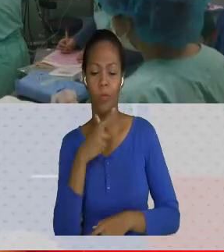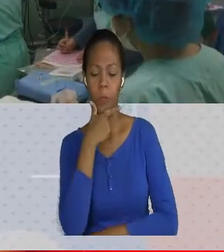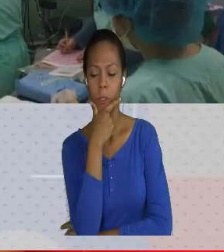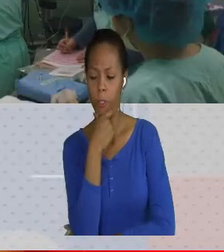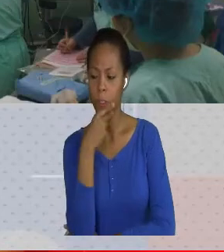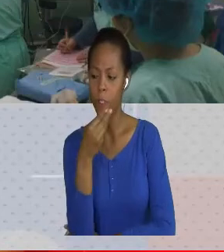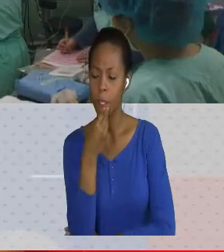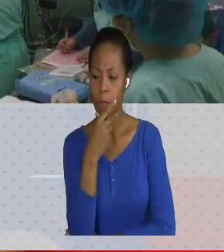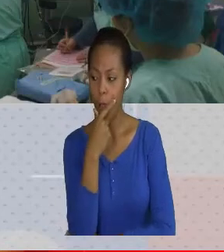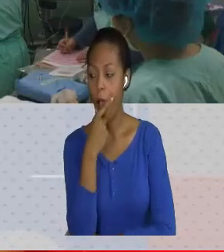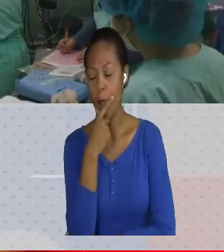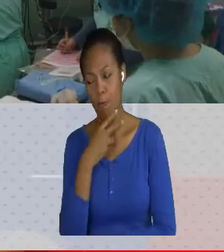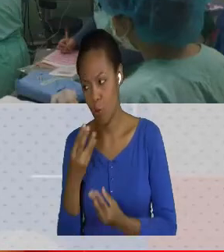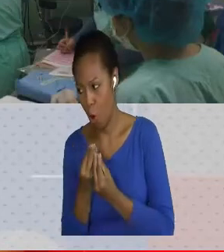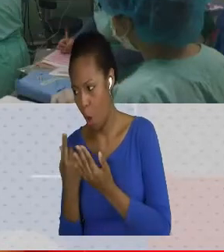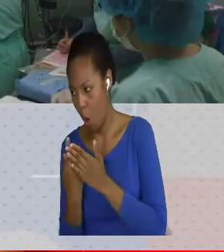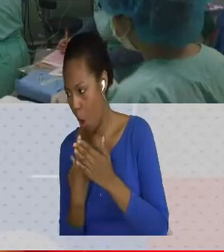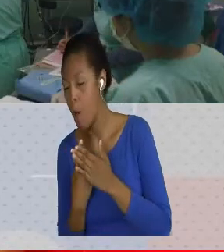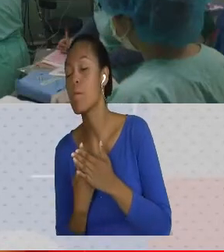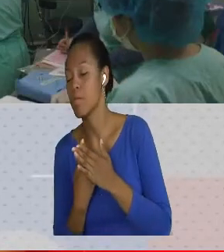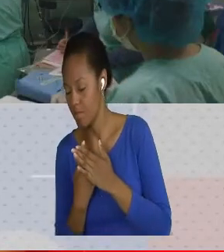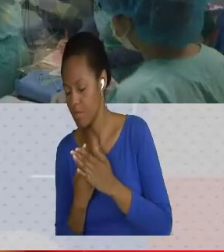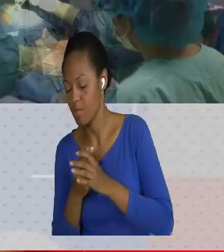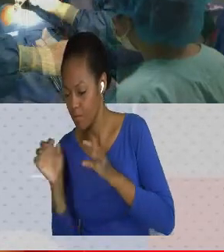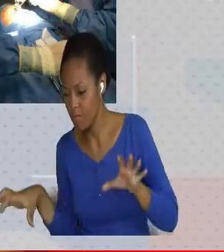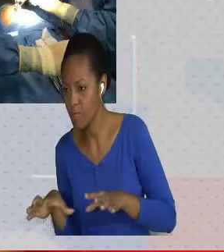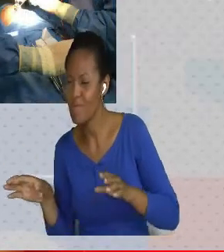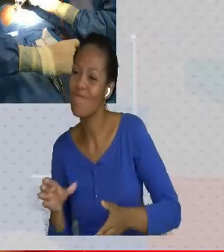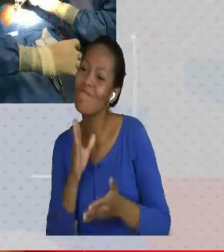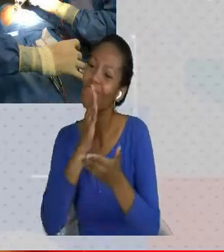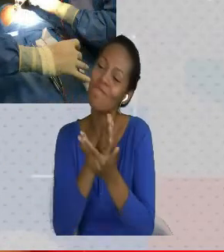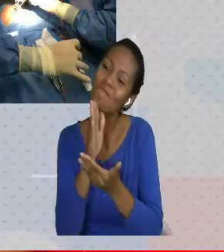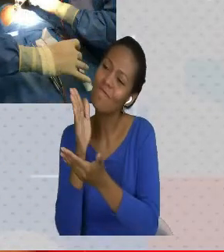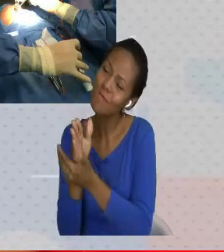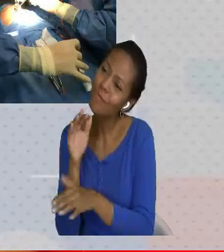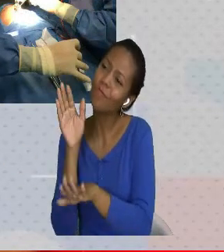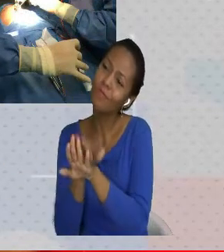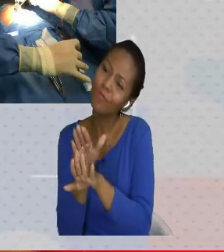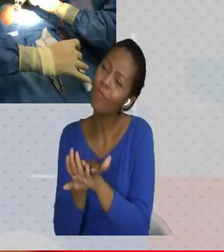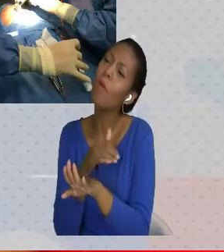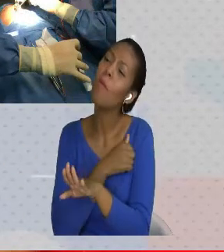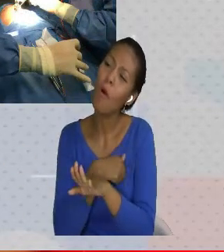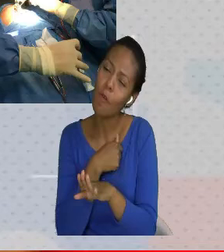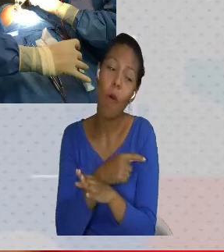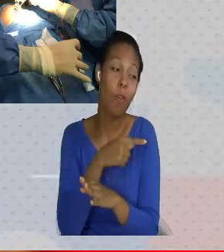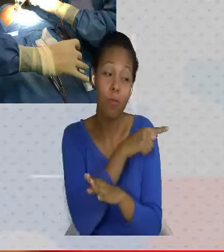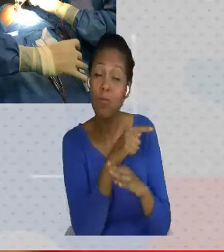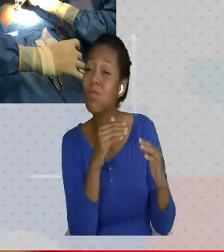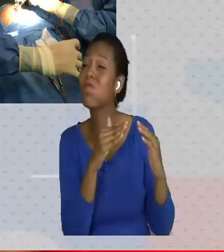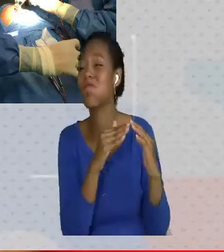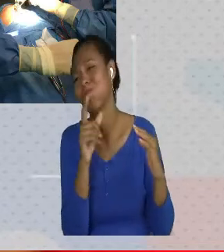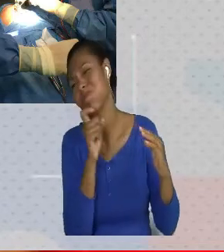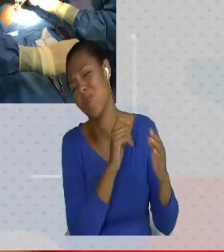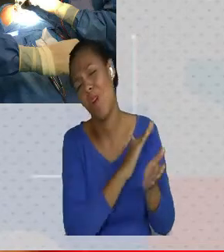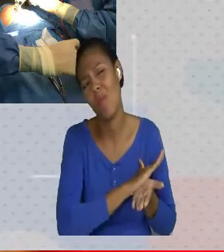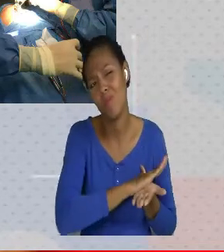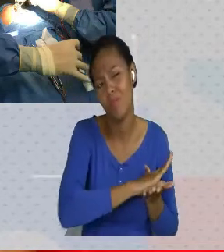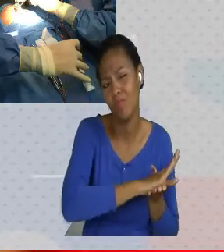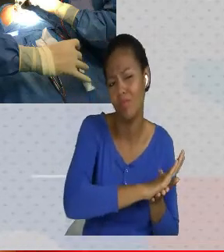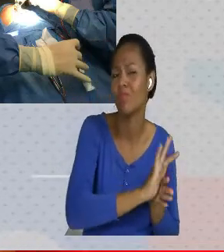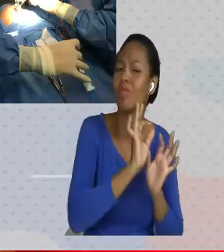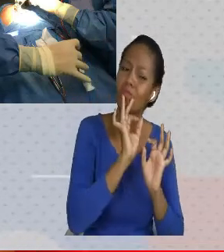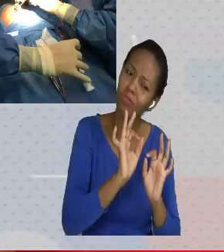como Club Rotario fuertemente. Tocamos las puertas para poder darle un piso digno